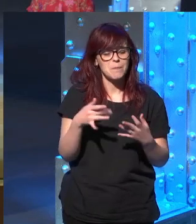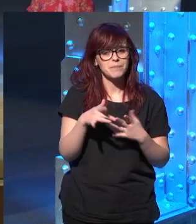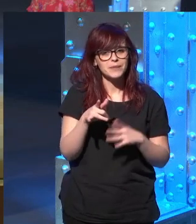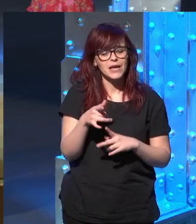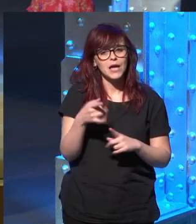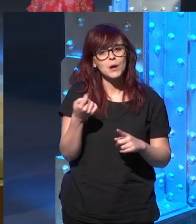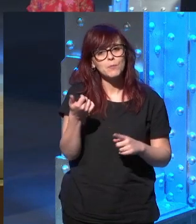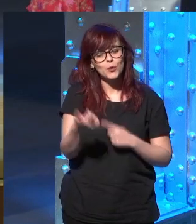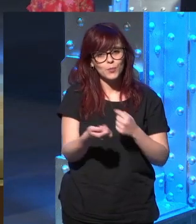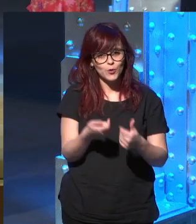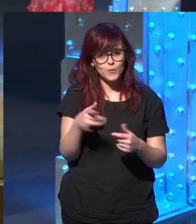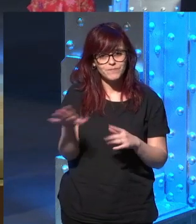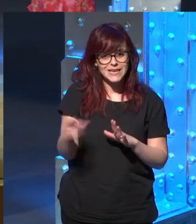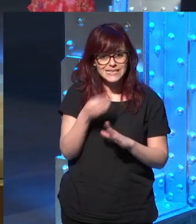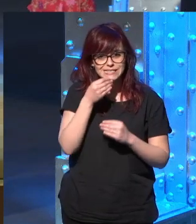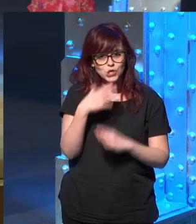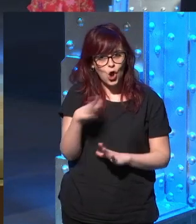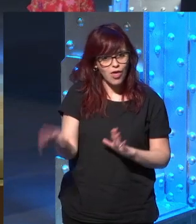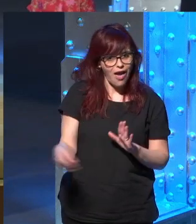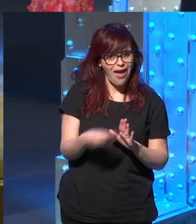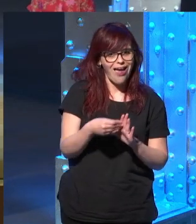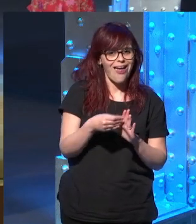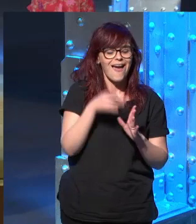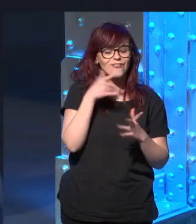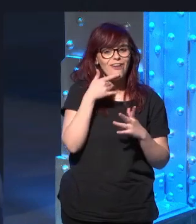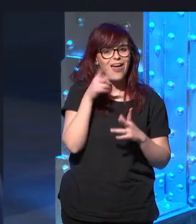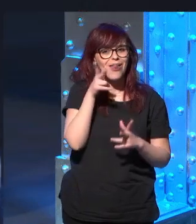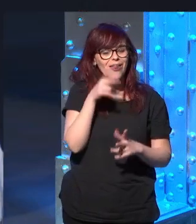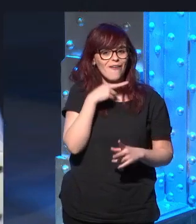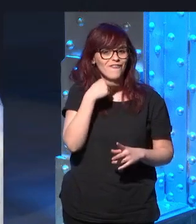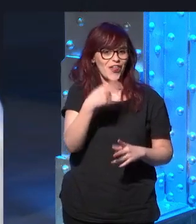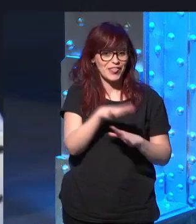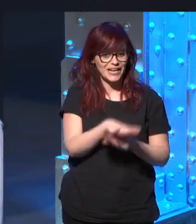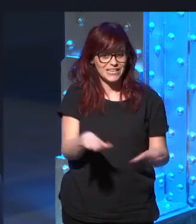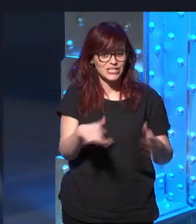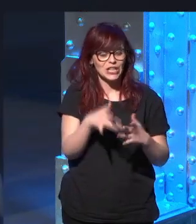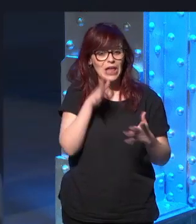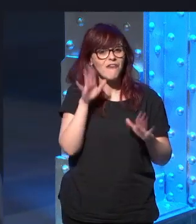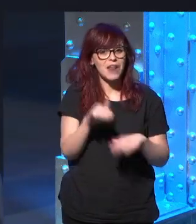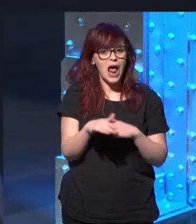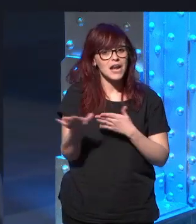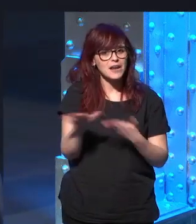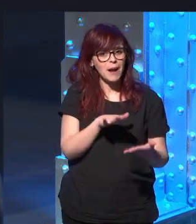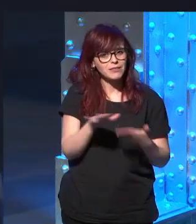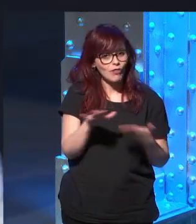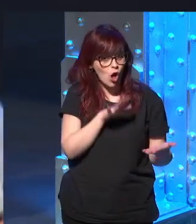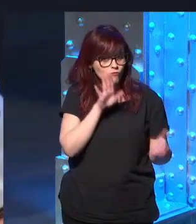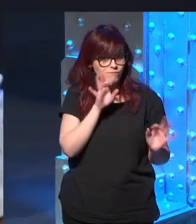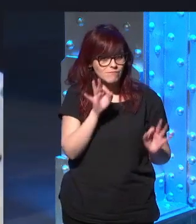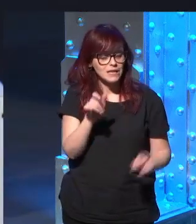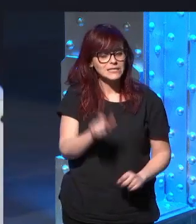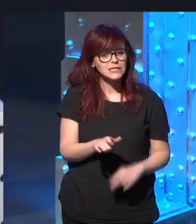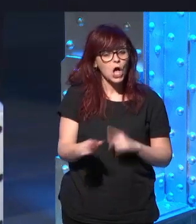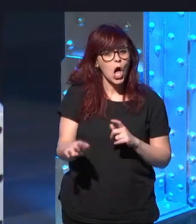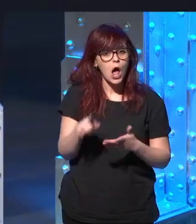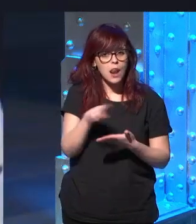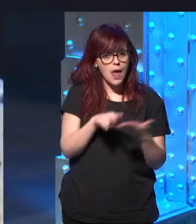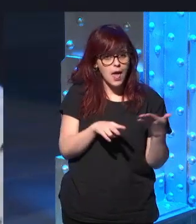cuentan un fragmento de la historia, ¿no? Entonces, ese sentido es lo que tú dices del repartidor, ¿no? Pues es que para